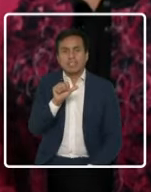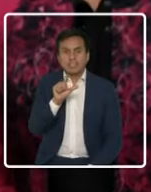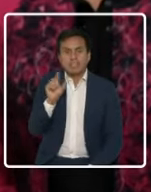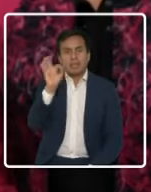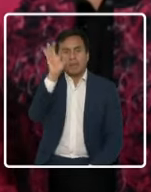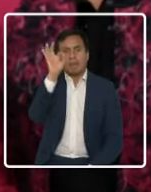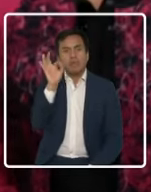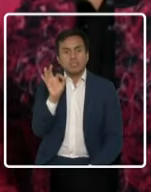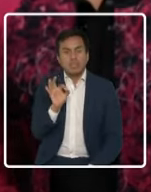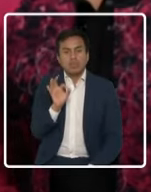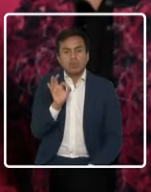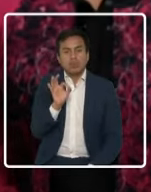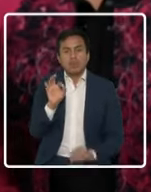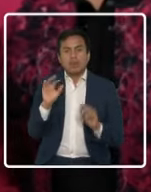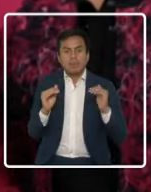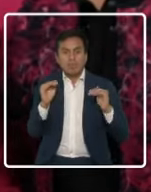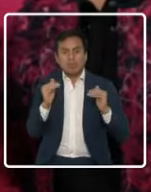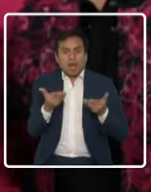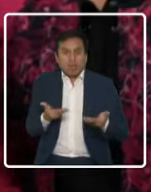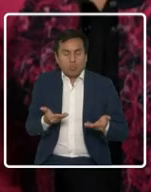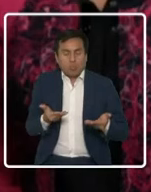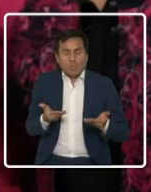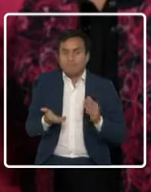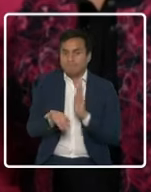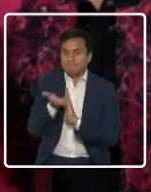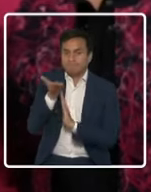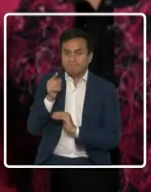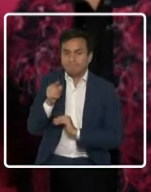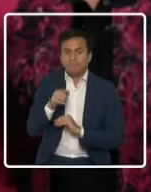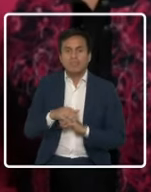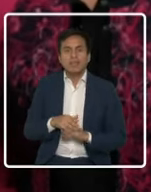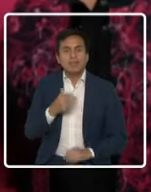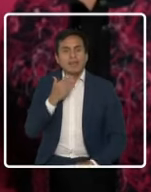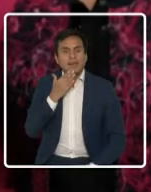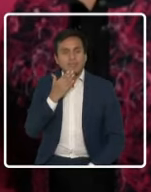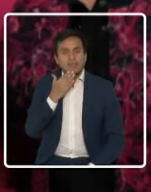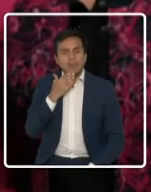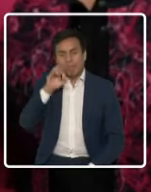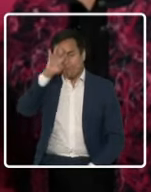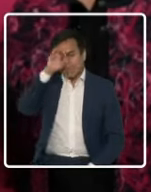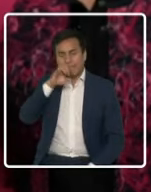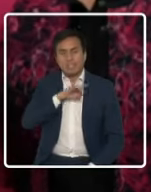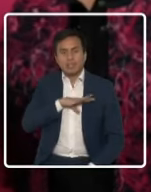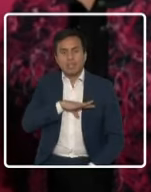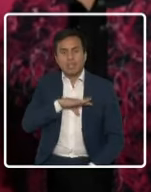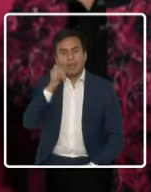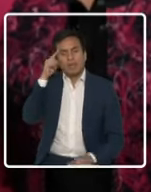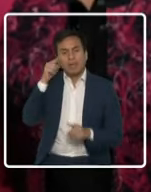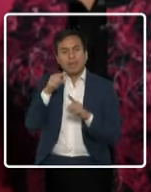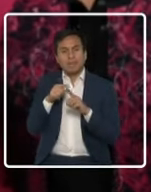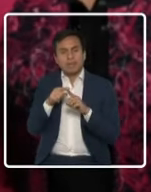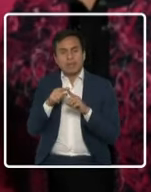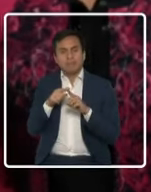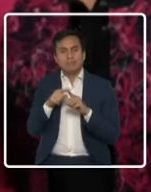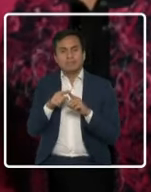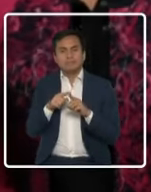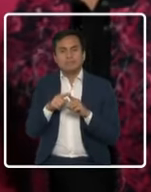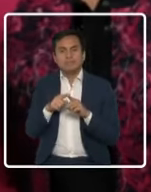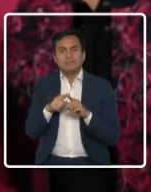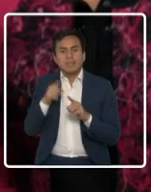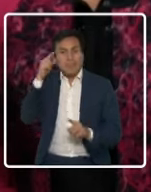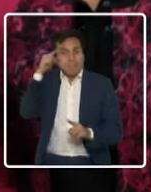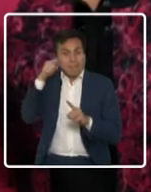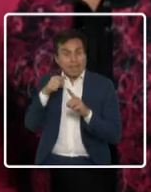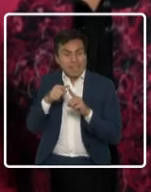aclaraba también el fiscal Barros? Que aquí la forma de operar, que en algún minuto se habló de que quienes habían cometido